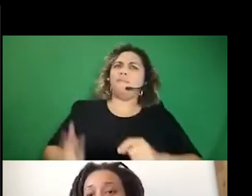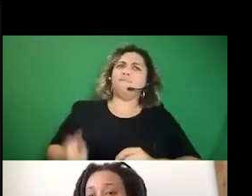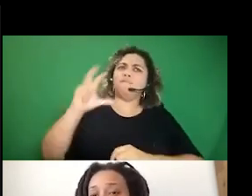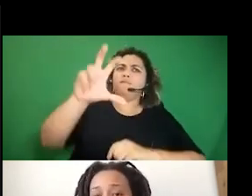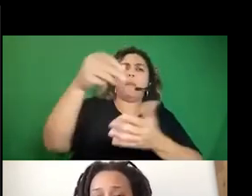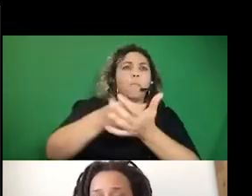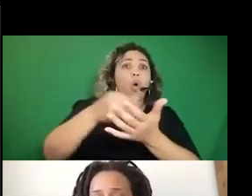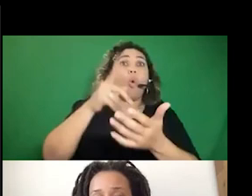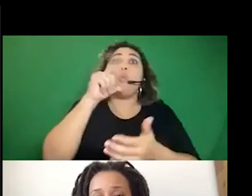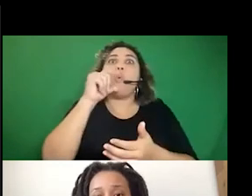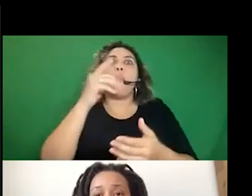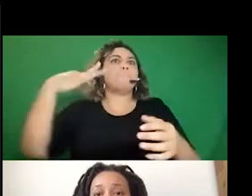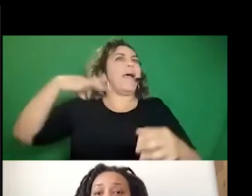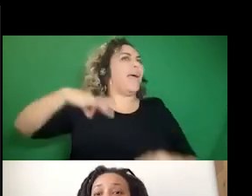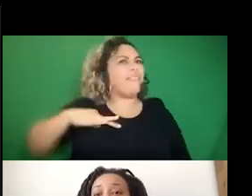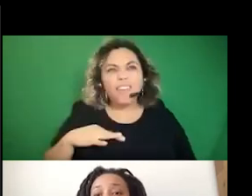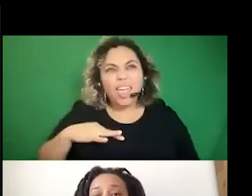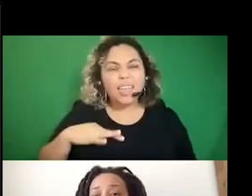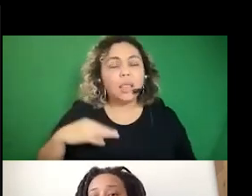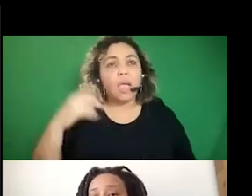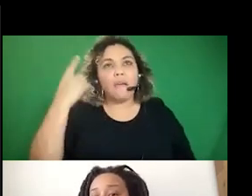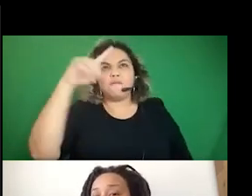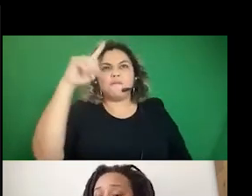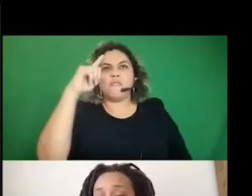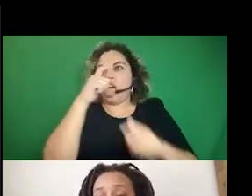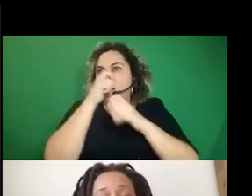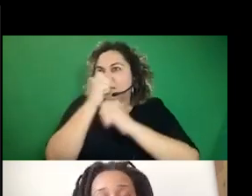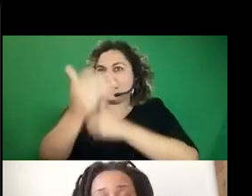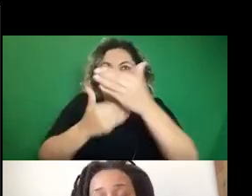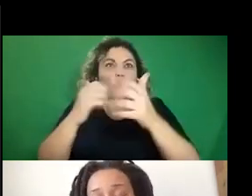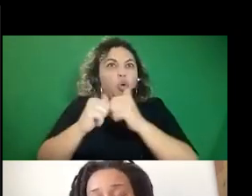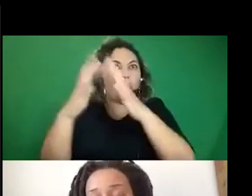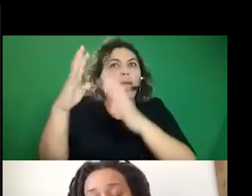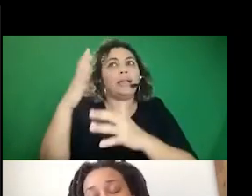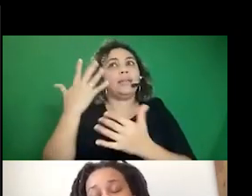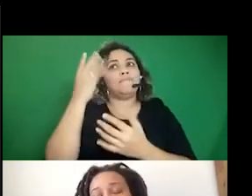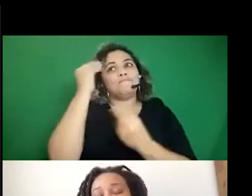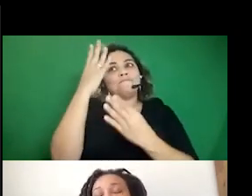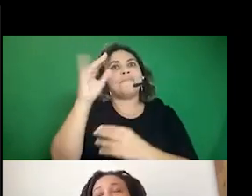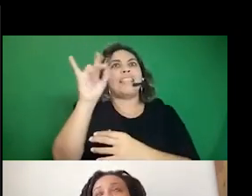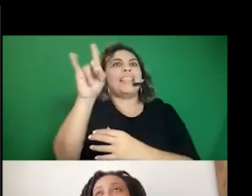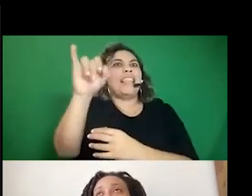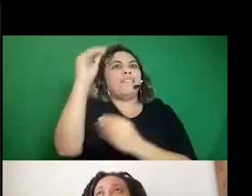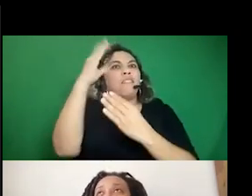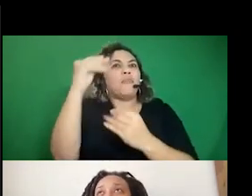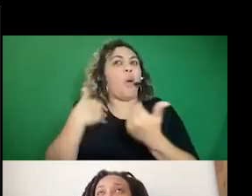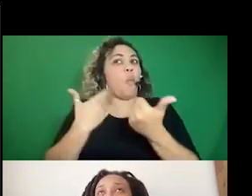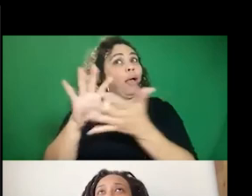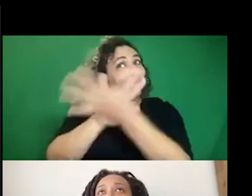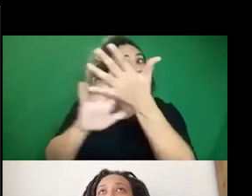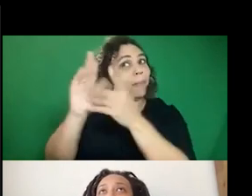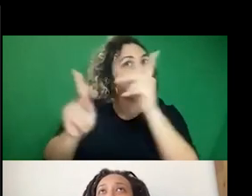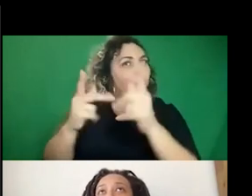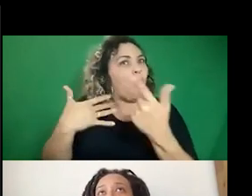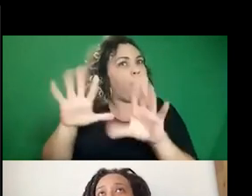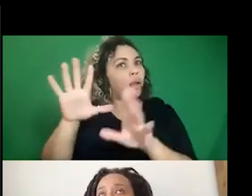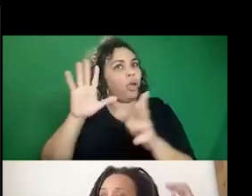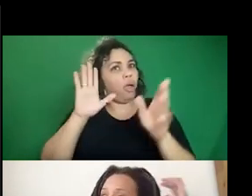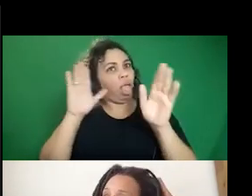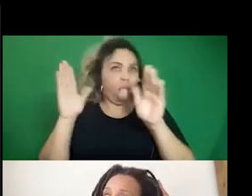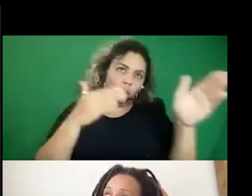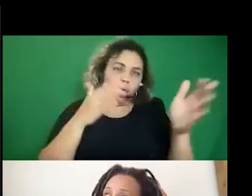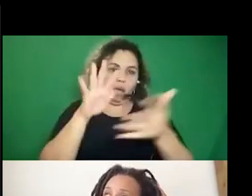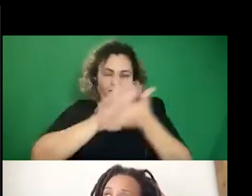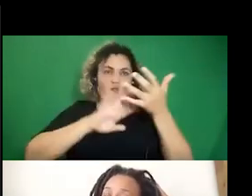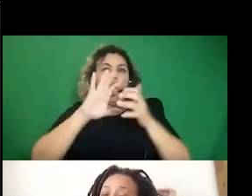institucional verdad aquí en giran se está financiando esto a quién beneficia qué intereses se reúnen